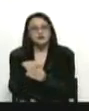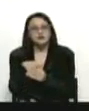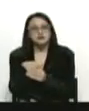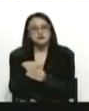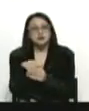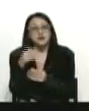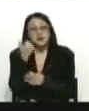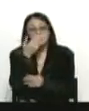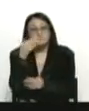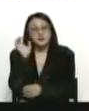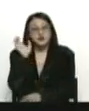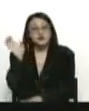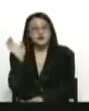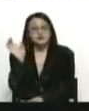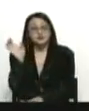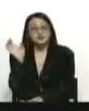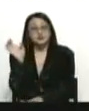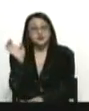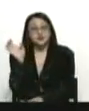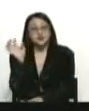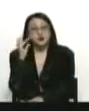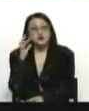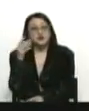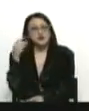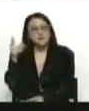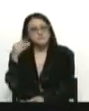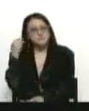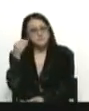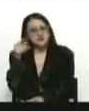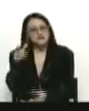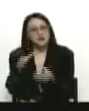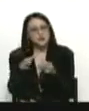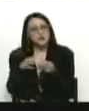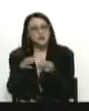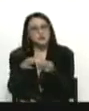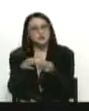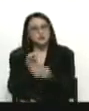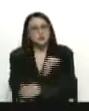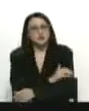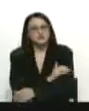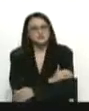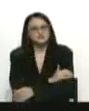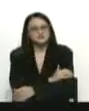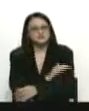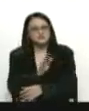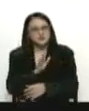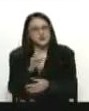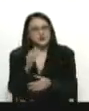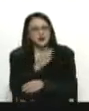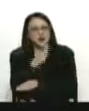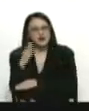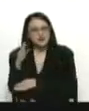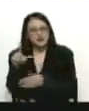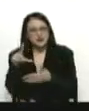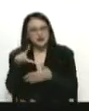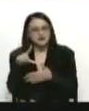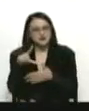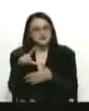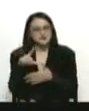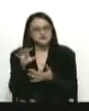el imperialismo, y cree la derecha oligárquica regional, latinoamericana, caribeña, aunque son más gringos,